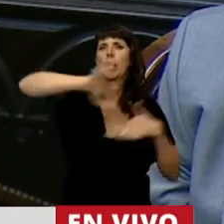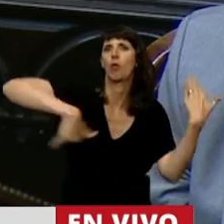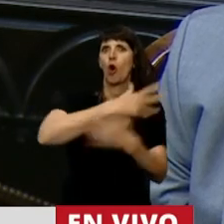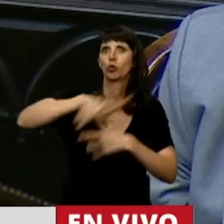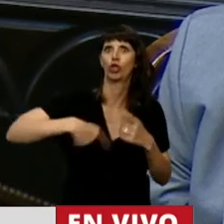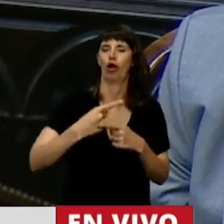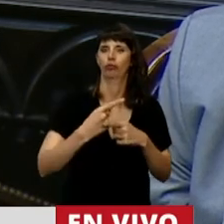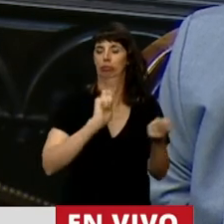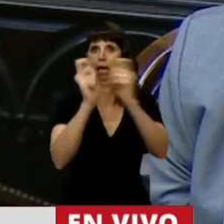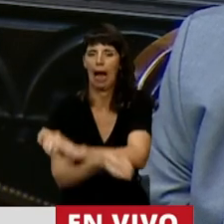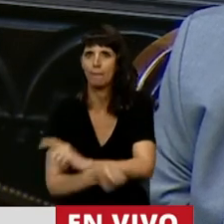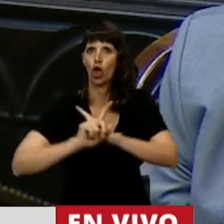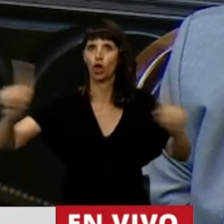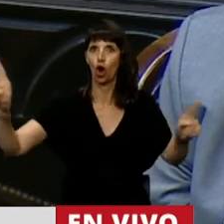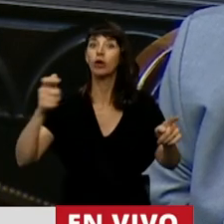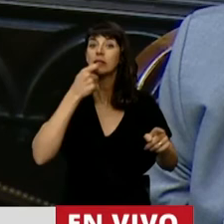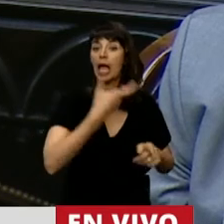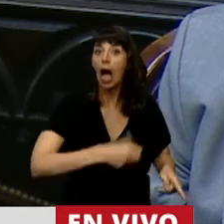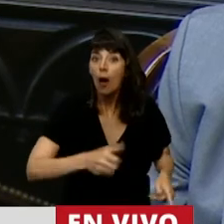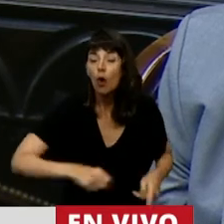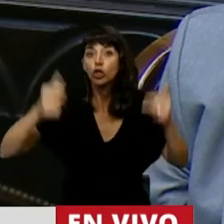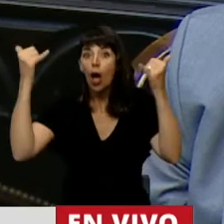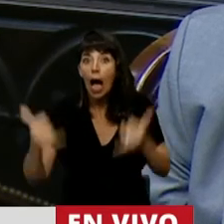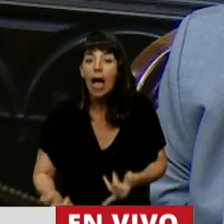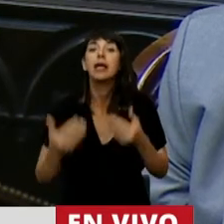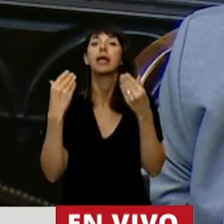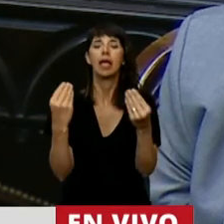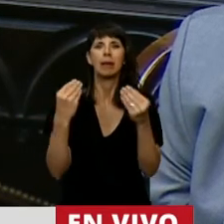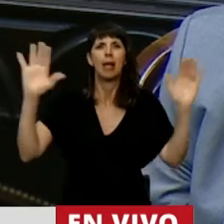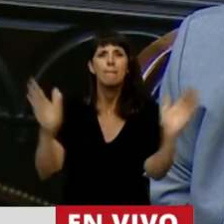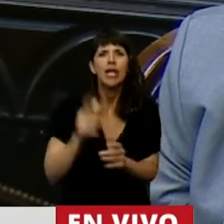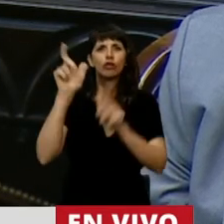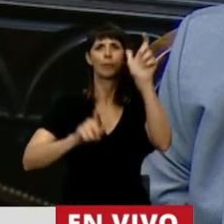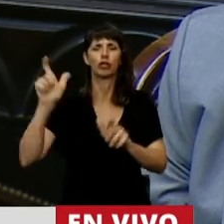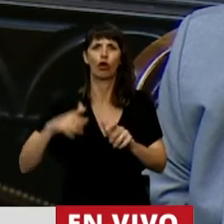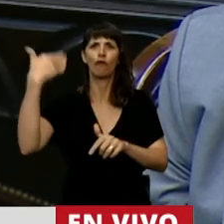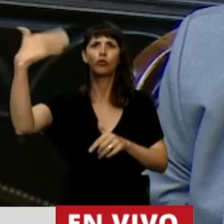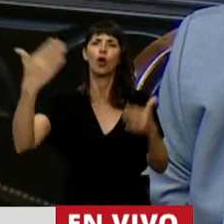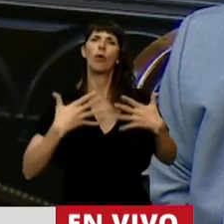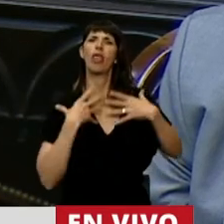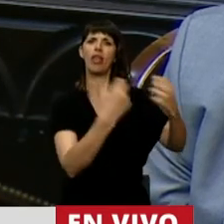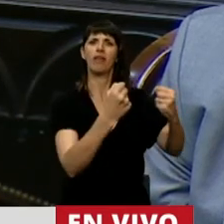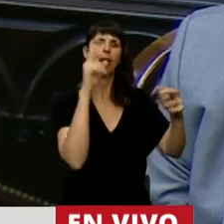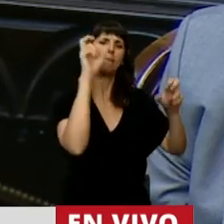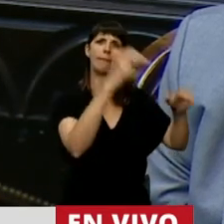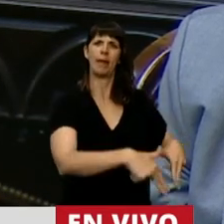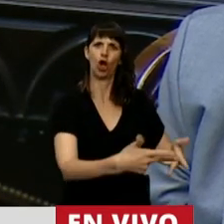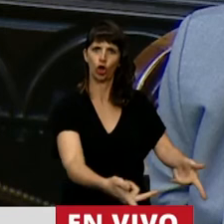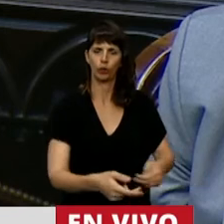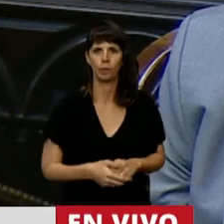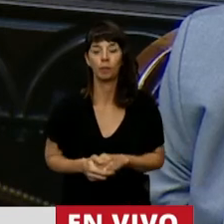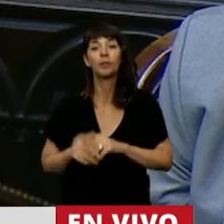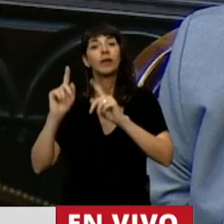menos en la defensa de la patria y de Perón. Y para finalizar, quiero citar una frase del